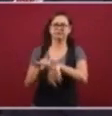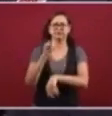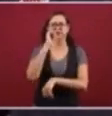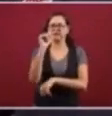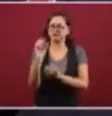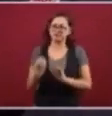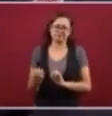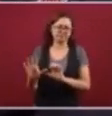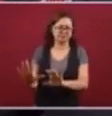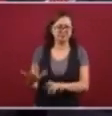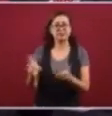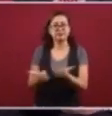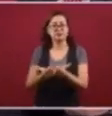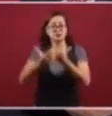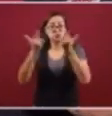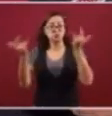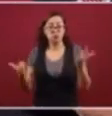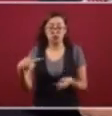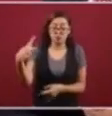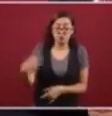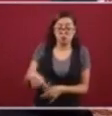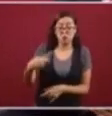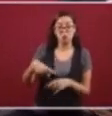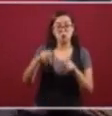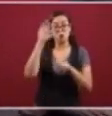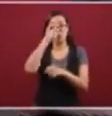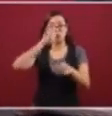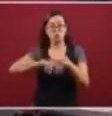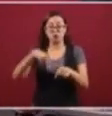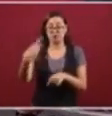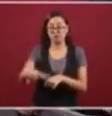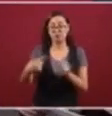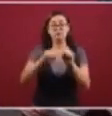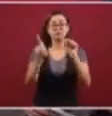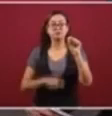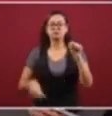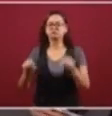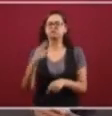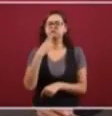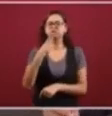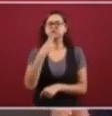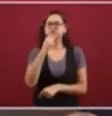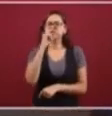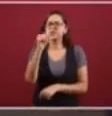es parte del patrimonio histórico cultural que se tiene que cuidar. No se usan,